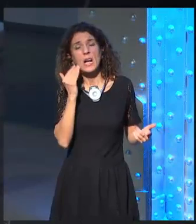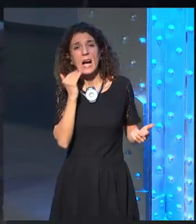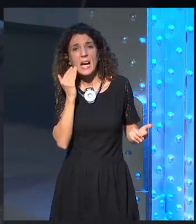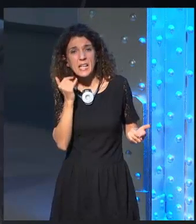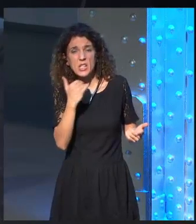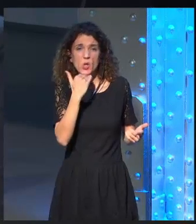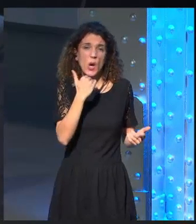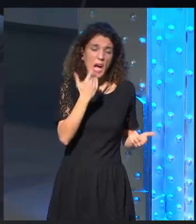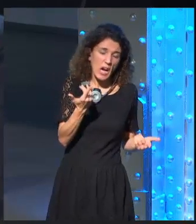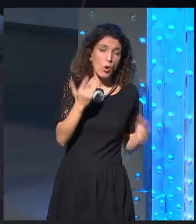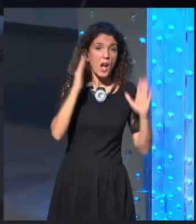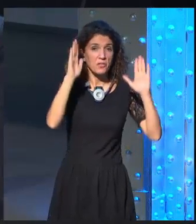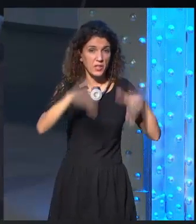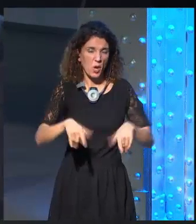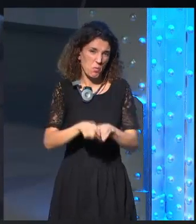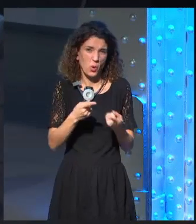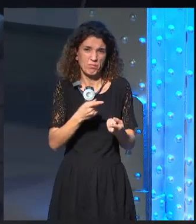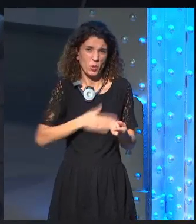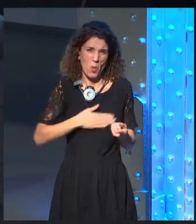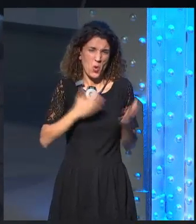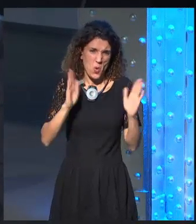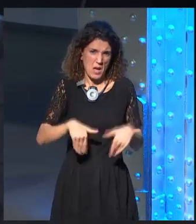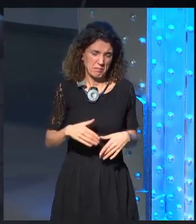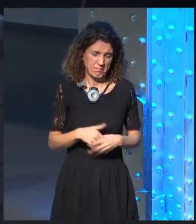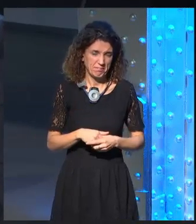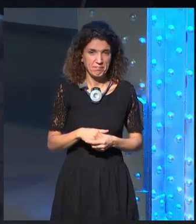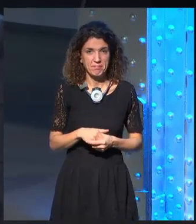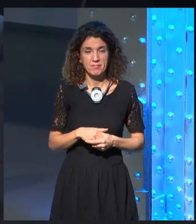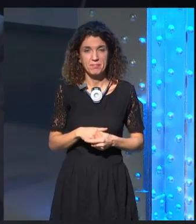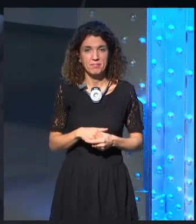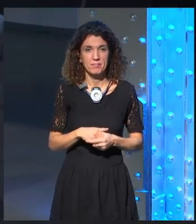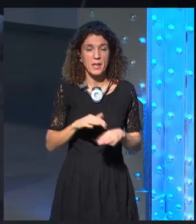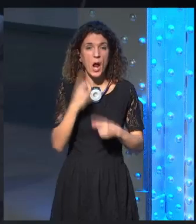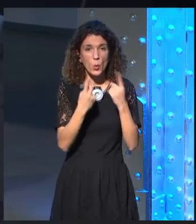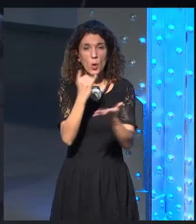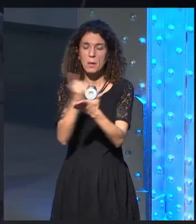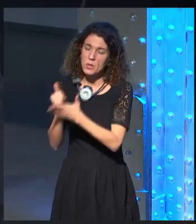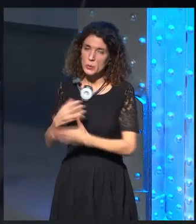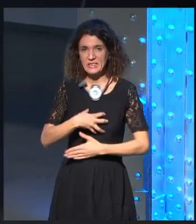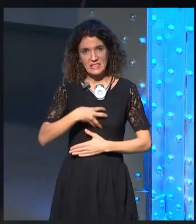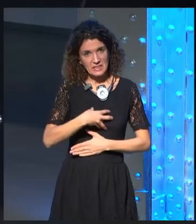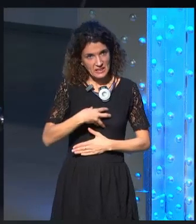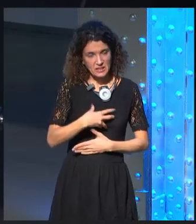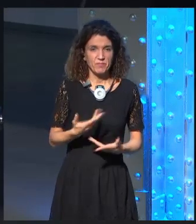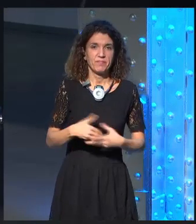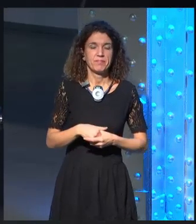verdad, pero la verdad es que el final es un poco ingrato, es cierto, para hacer algunos experimentos y